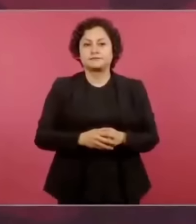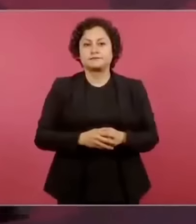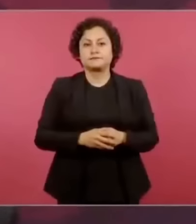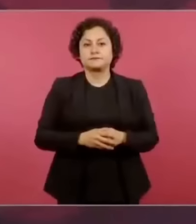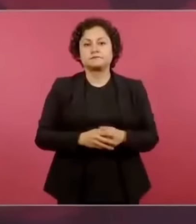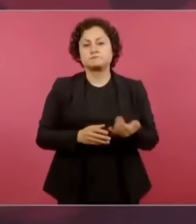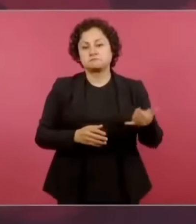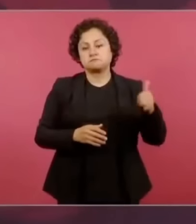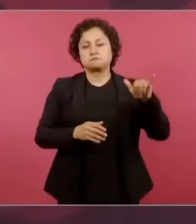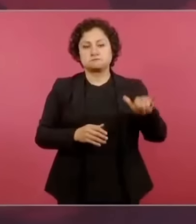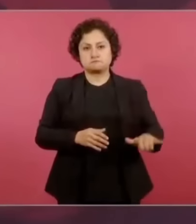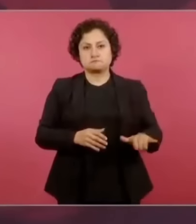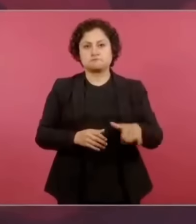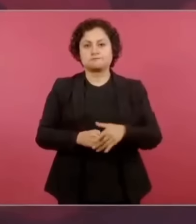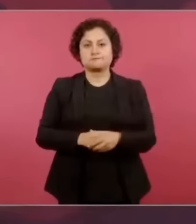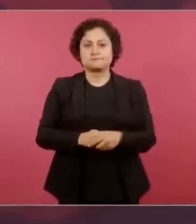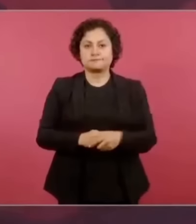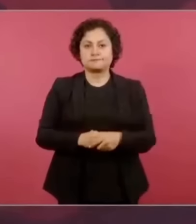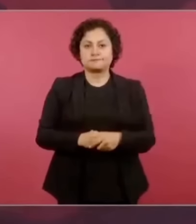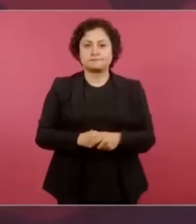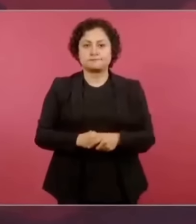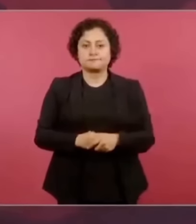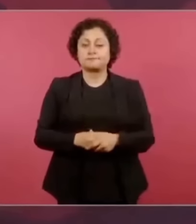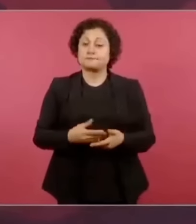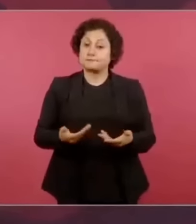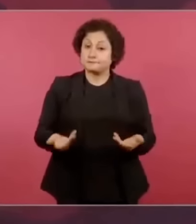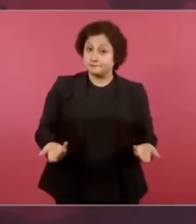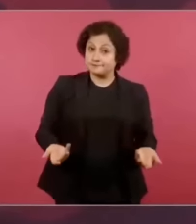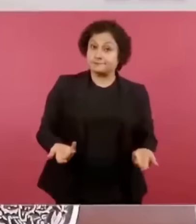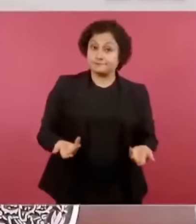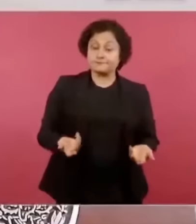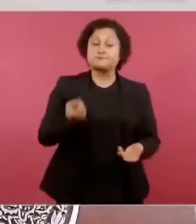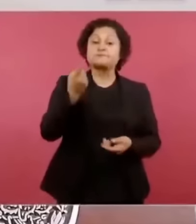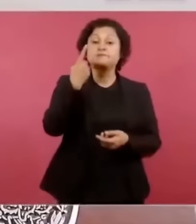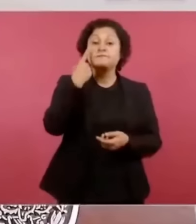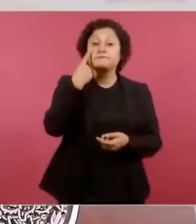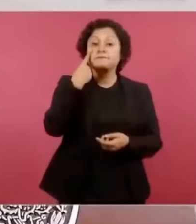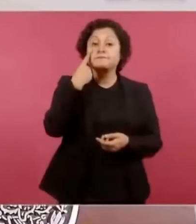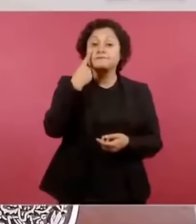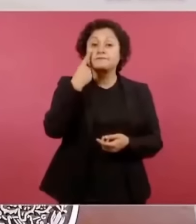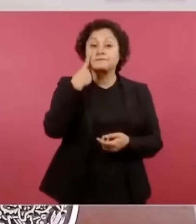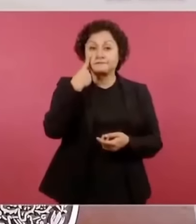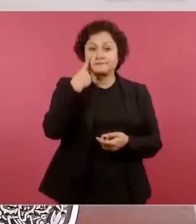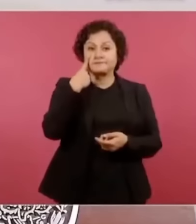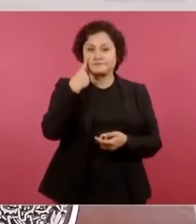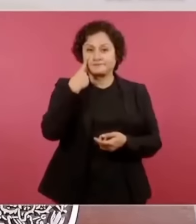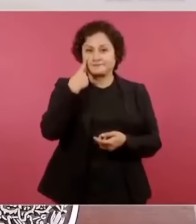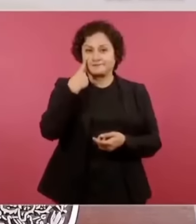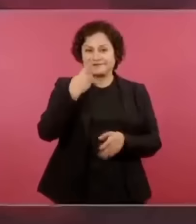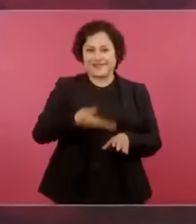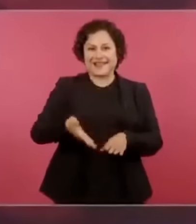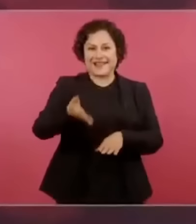ya colgué. Y fíjense ustedes cómo estaba todo antes,